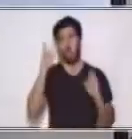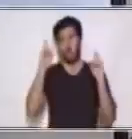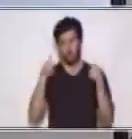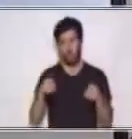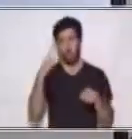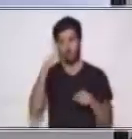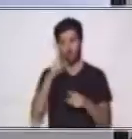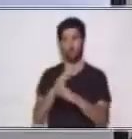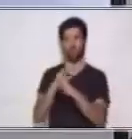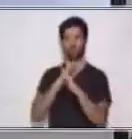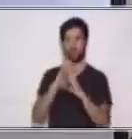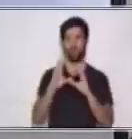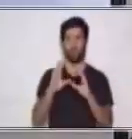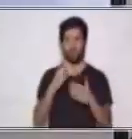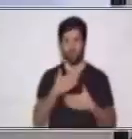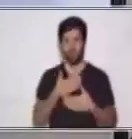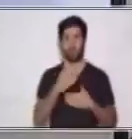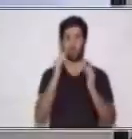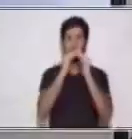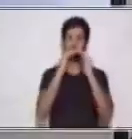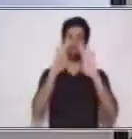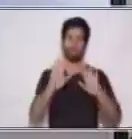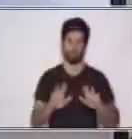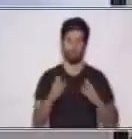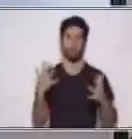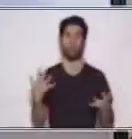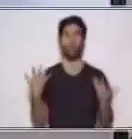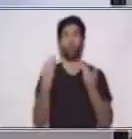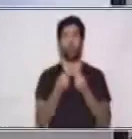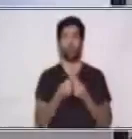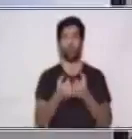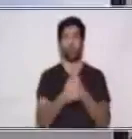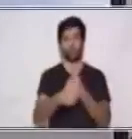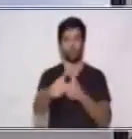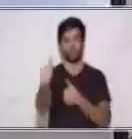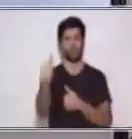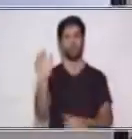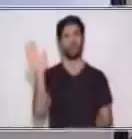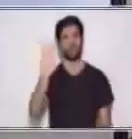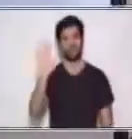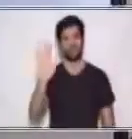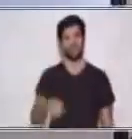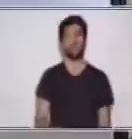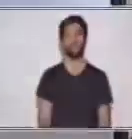desinfectar tus manos. Por favor, quédate en casa que juntos saldremos adelante. Hasta pronto.